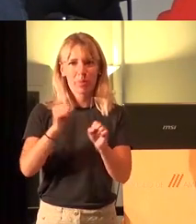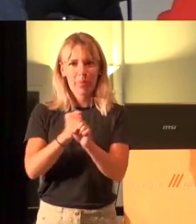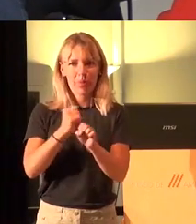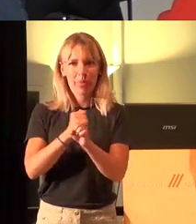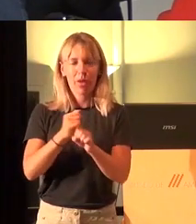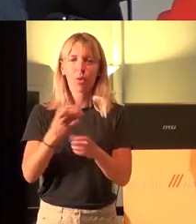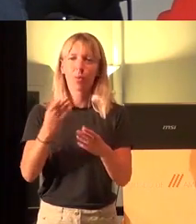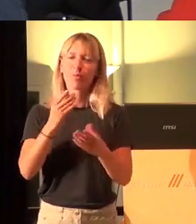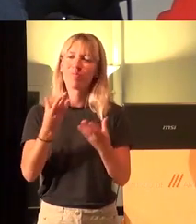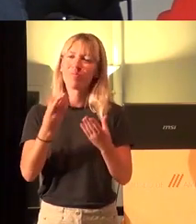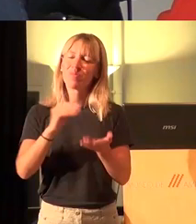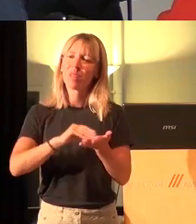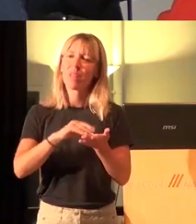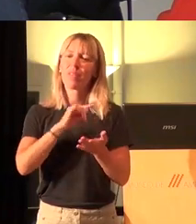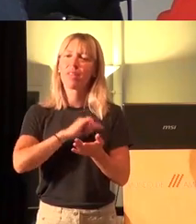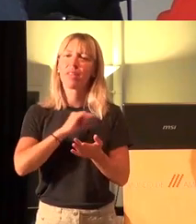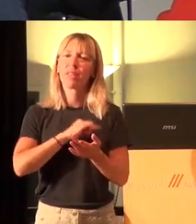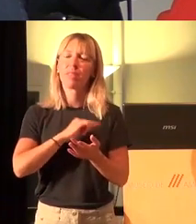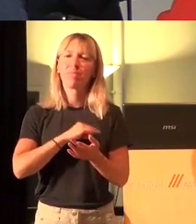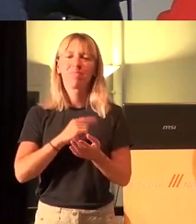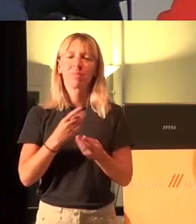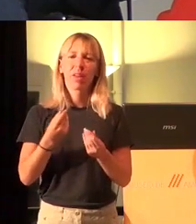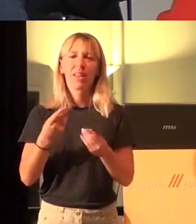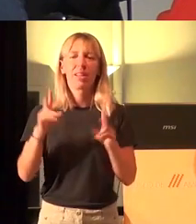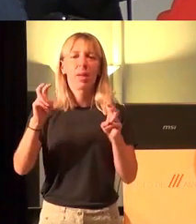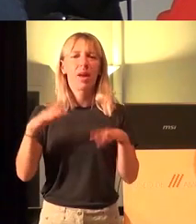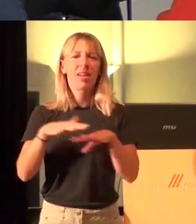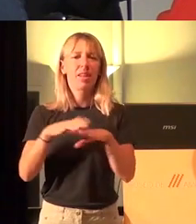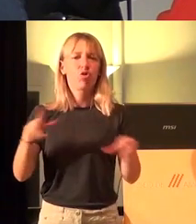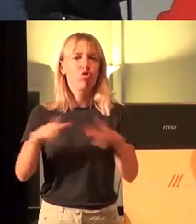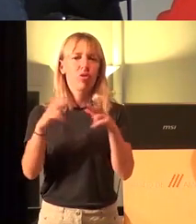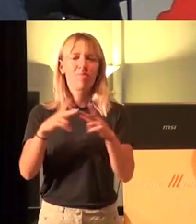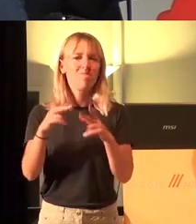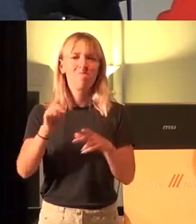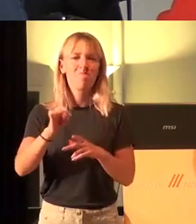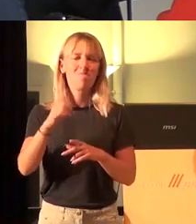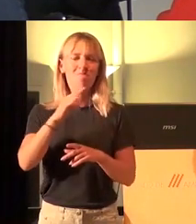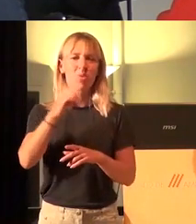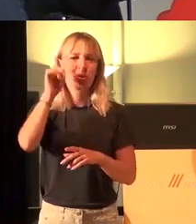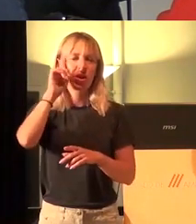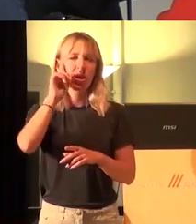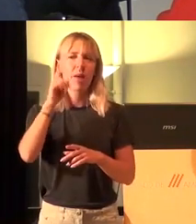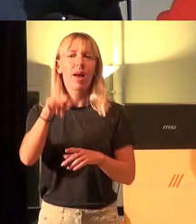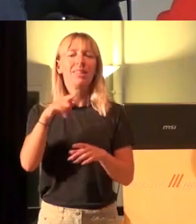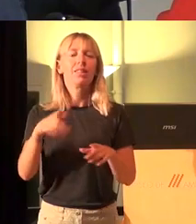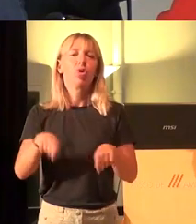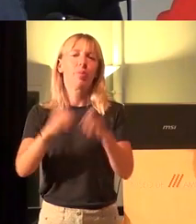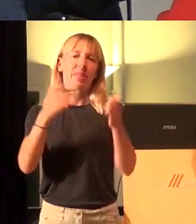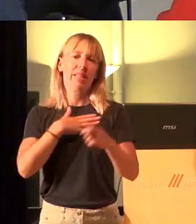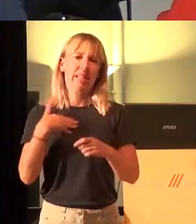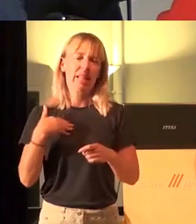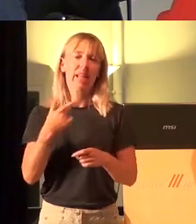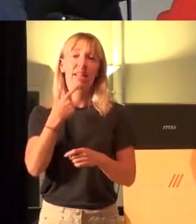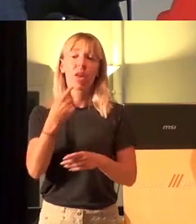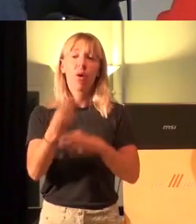son conscientes de las realidades sociales. Y eso es lo que queríamos romper. Por eso hemos introducido ese programa. Entonces, cuando